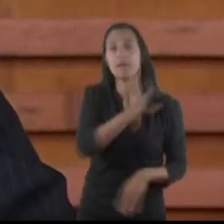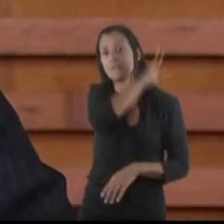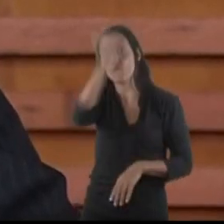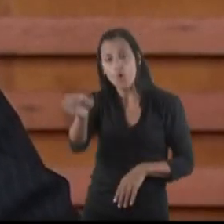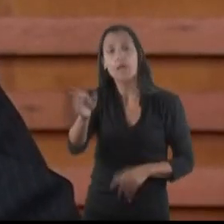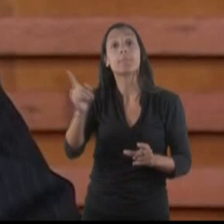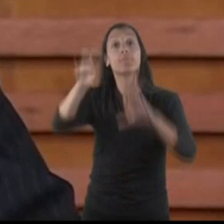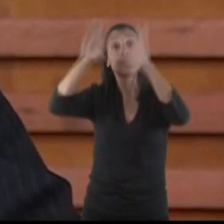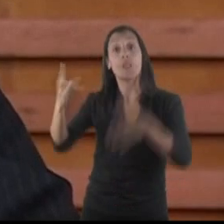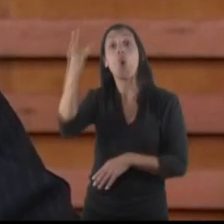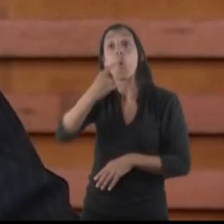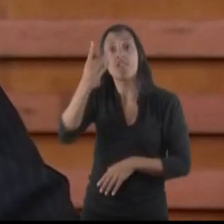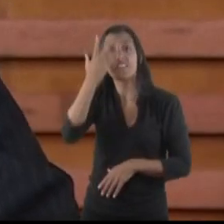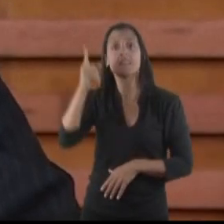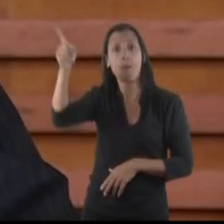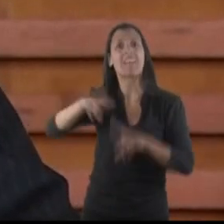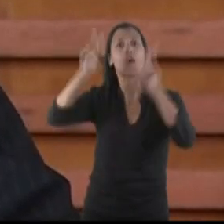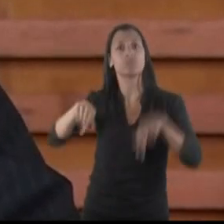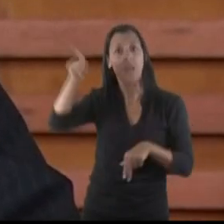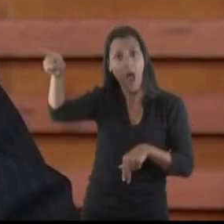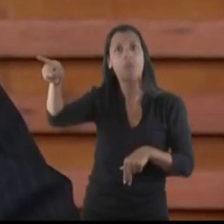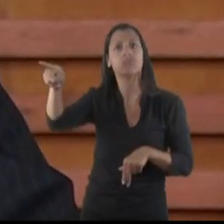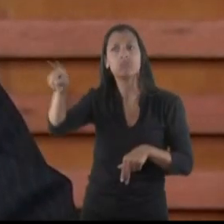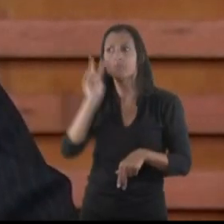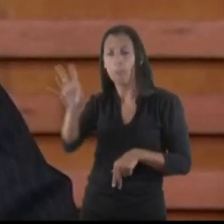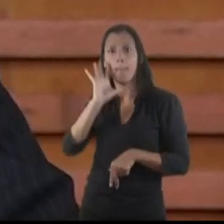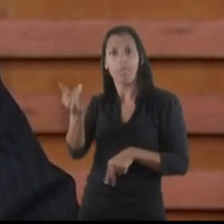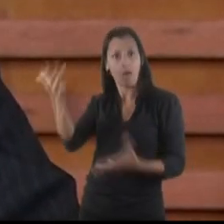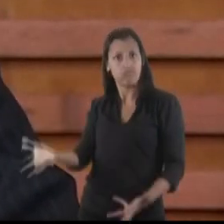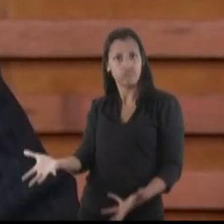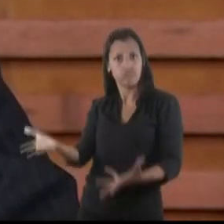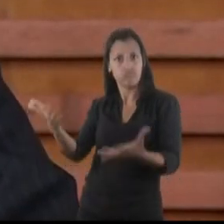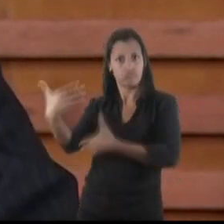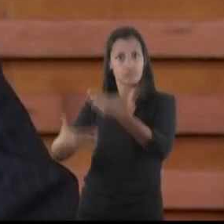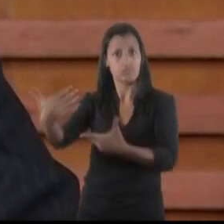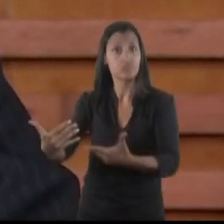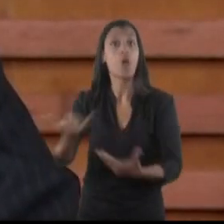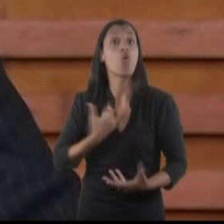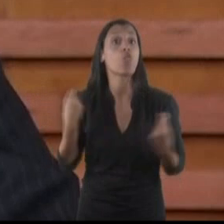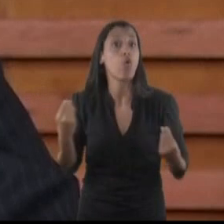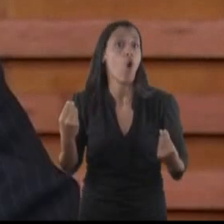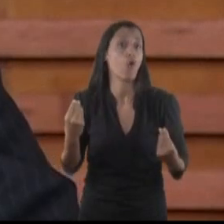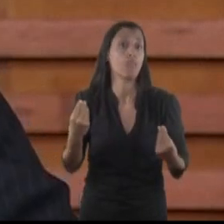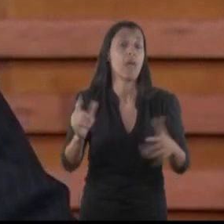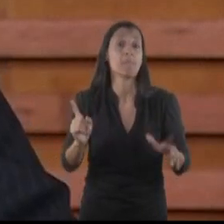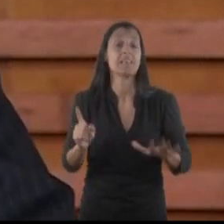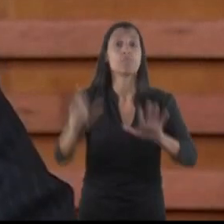en la Universidad de San Martín, una universidad que ha crecido y se ha desarrollado en el conurbano de un